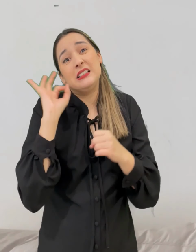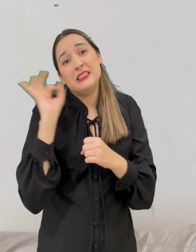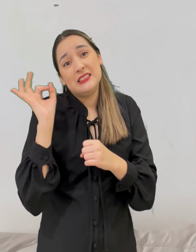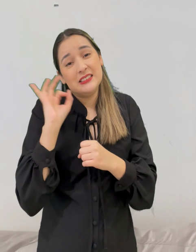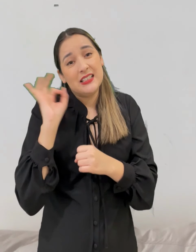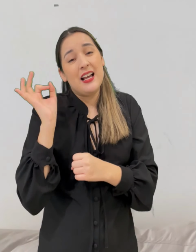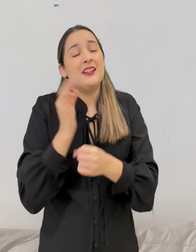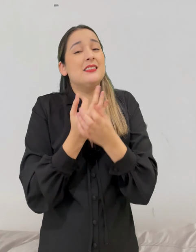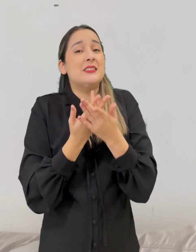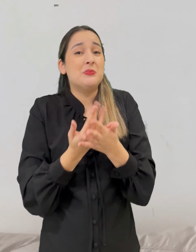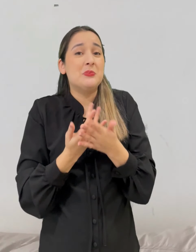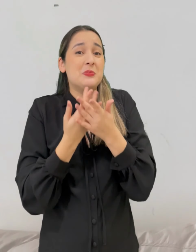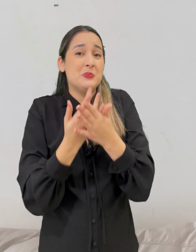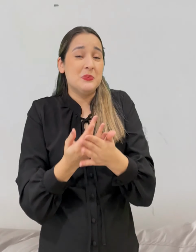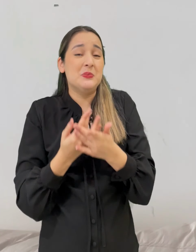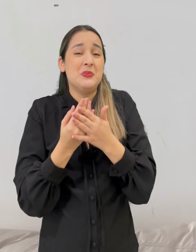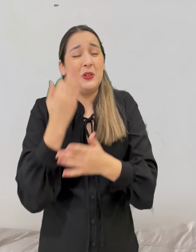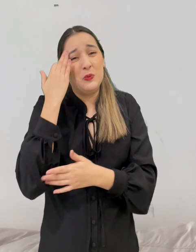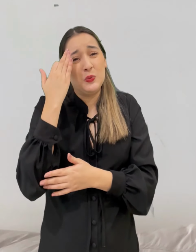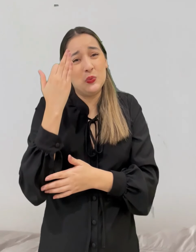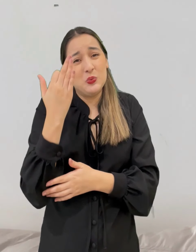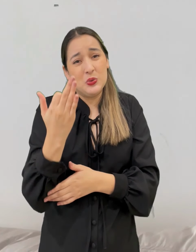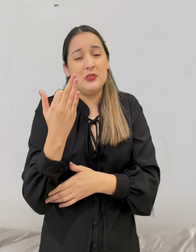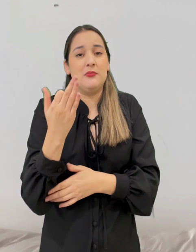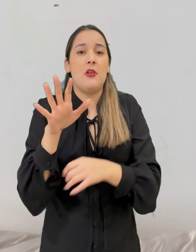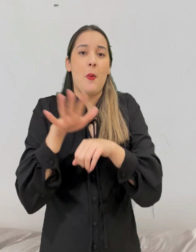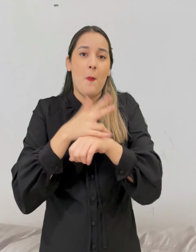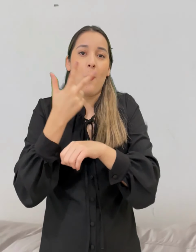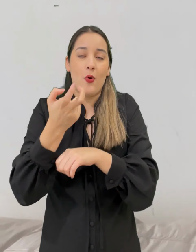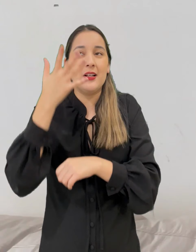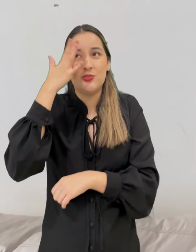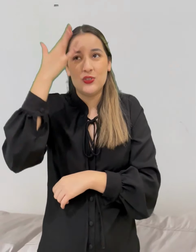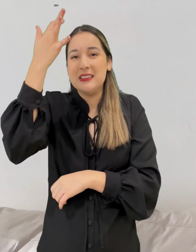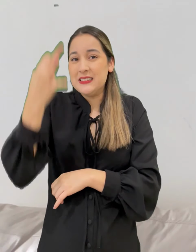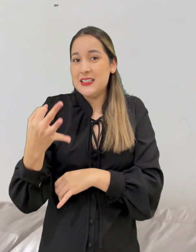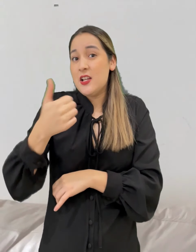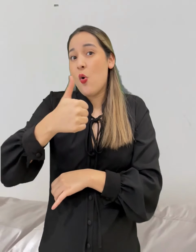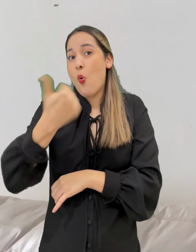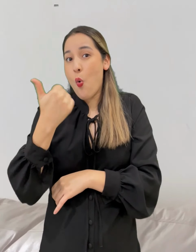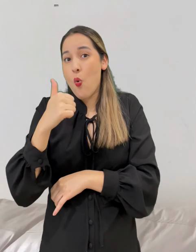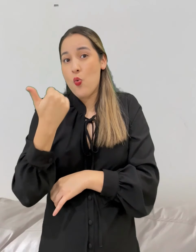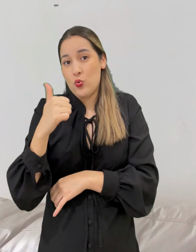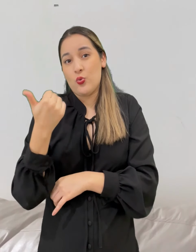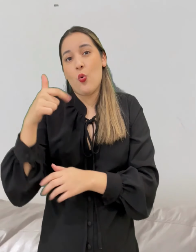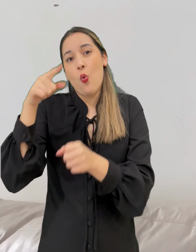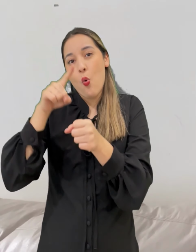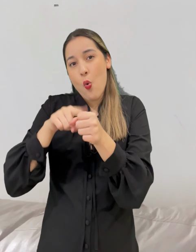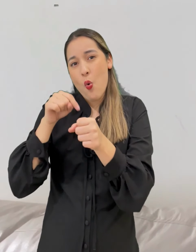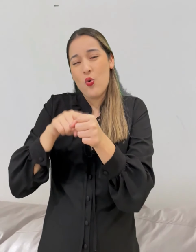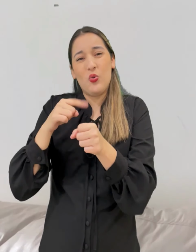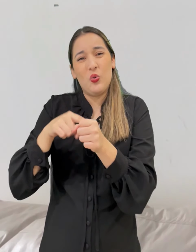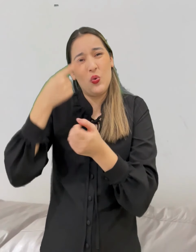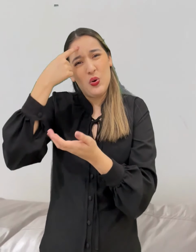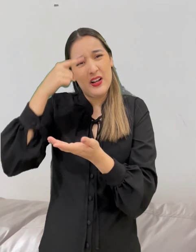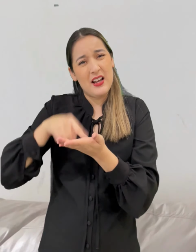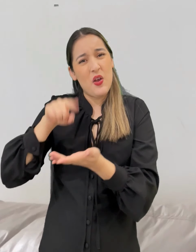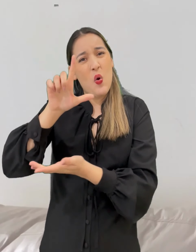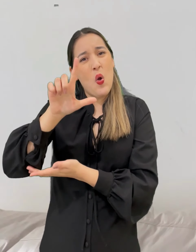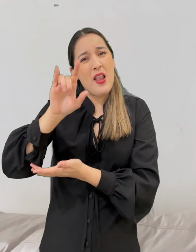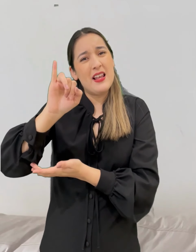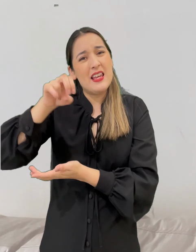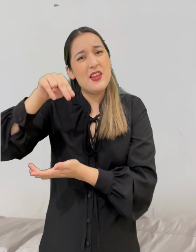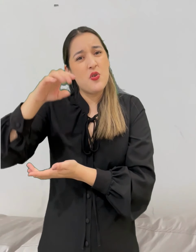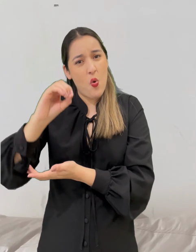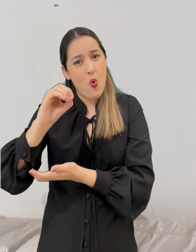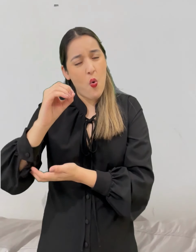de él sino del proveedor de las telas entonces finalmente nos decidimos por otra tela y no creo que se llama